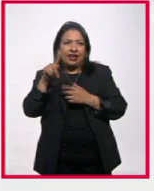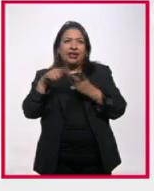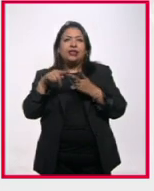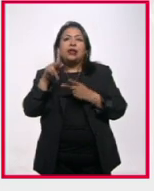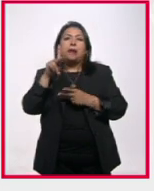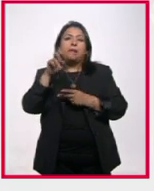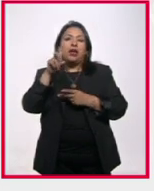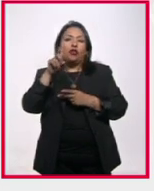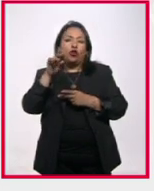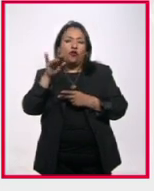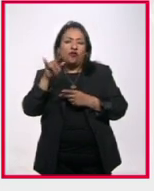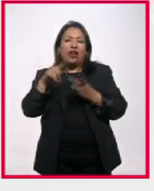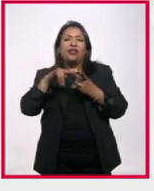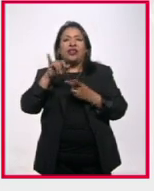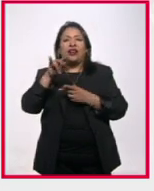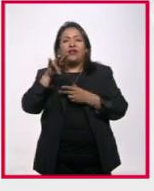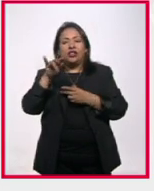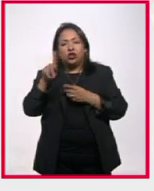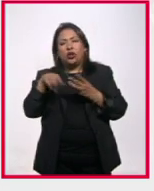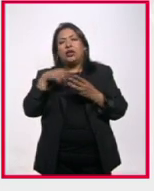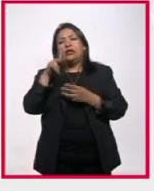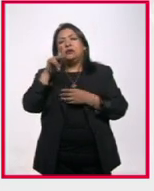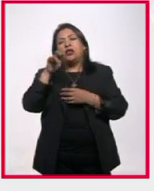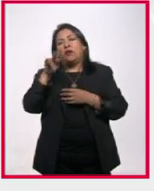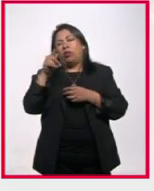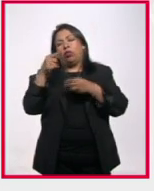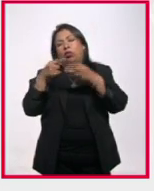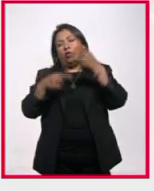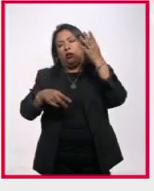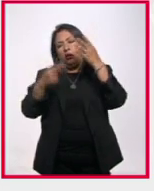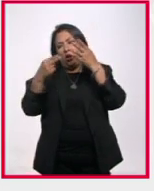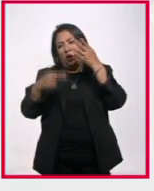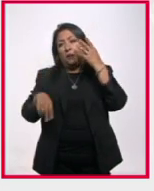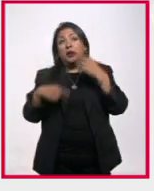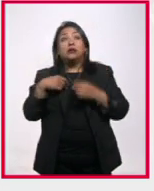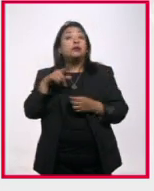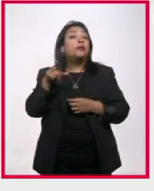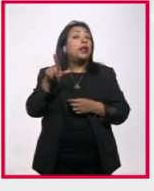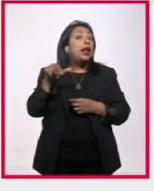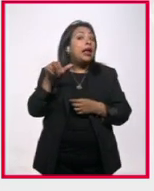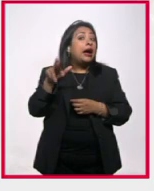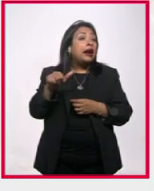Pedro Infante, Javier Solís, Pedro Vargas. ¿Lara?